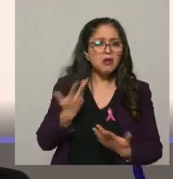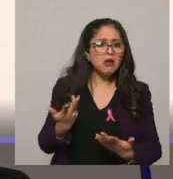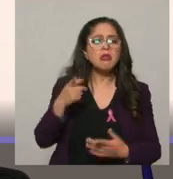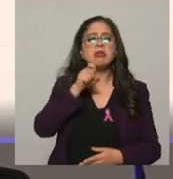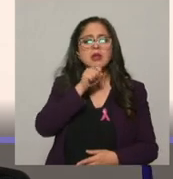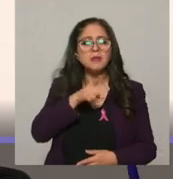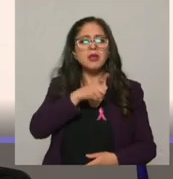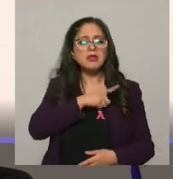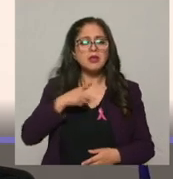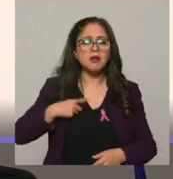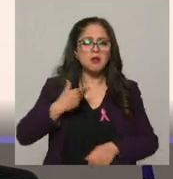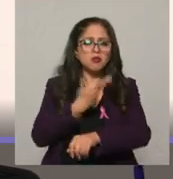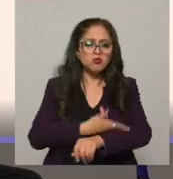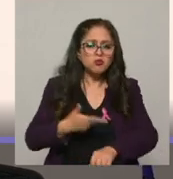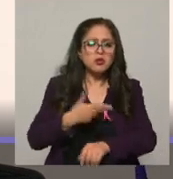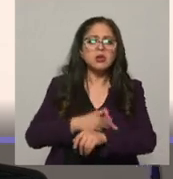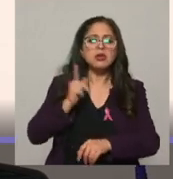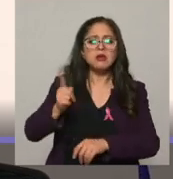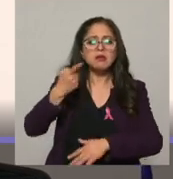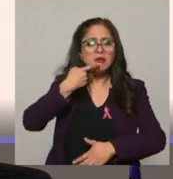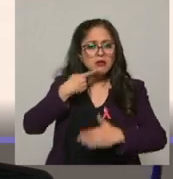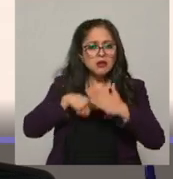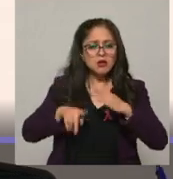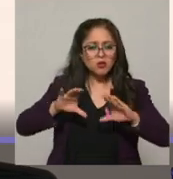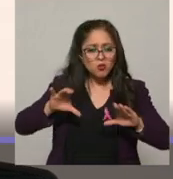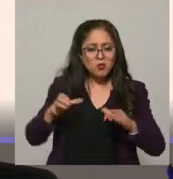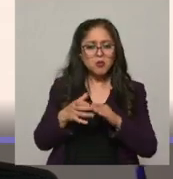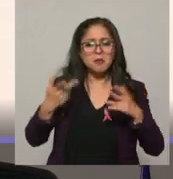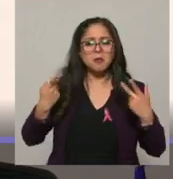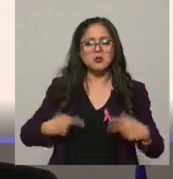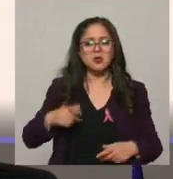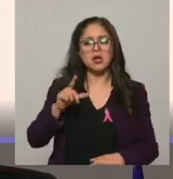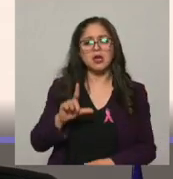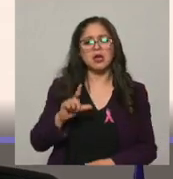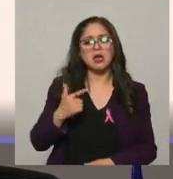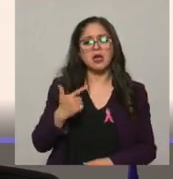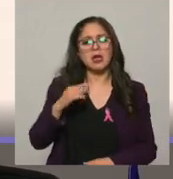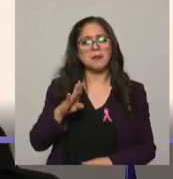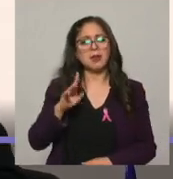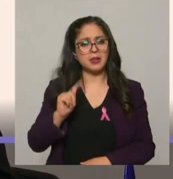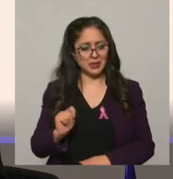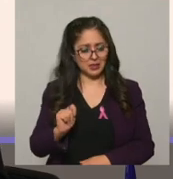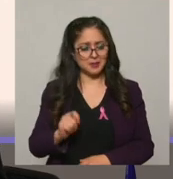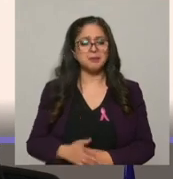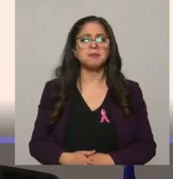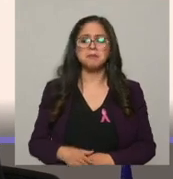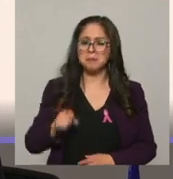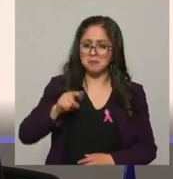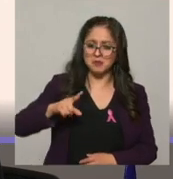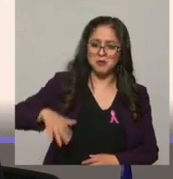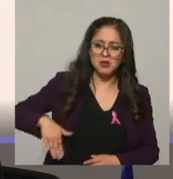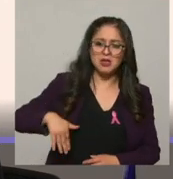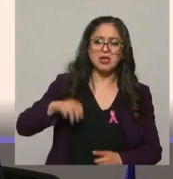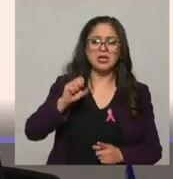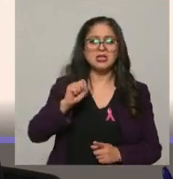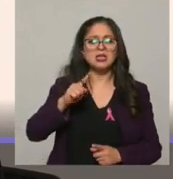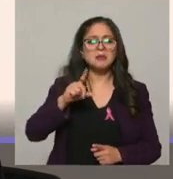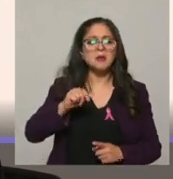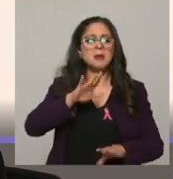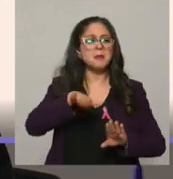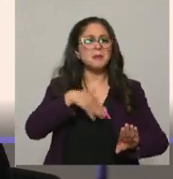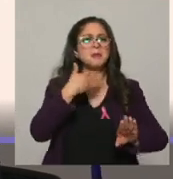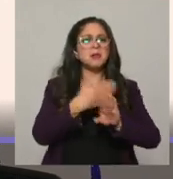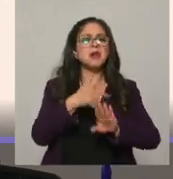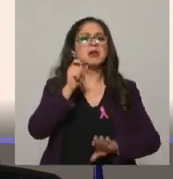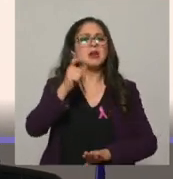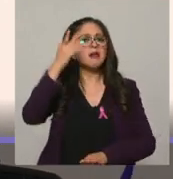para denuncias de personas y de población LGBT. ¿Por qué? Porque, como ya lo mencionamos, el estigma, los prejuicios prevalecen incluso en las autoridades